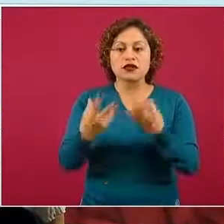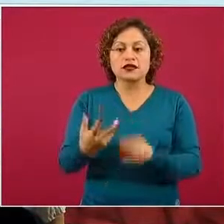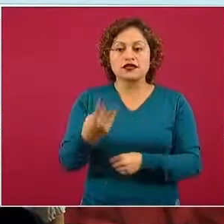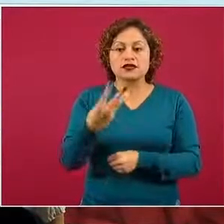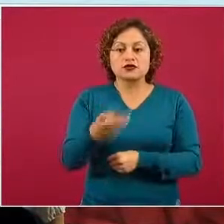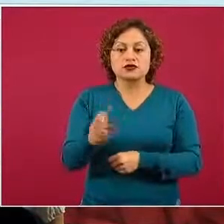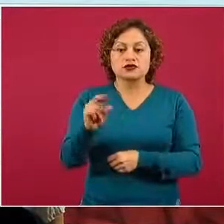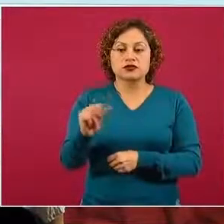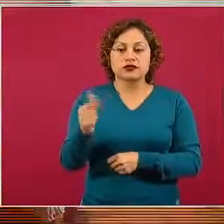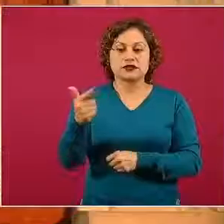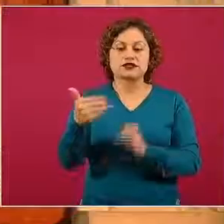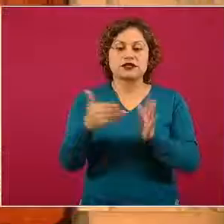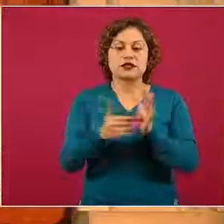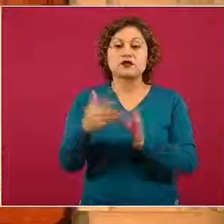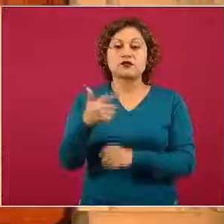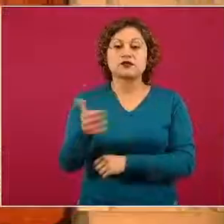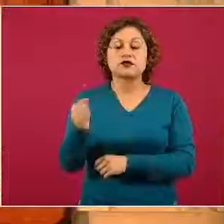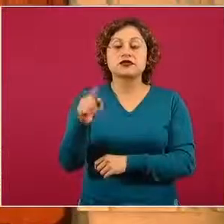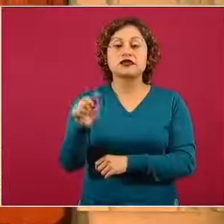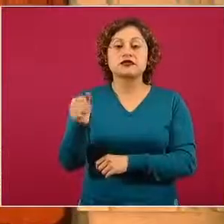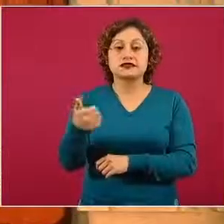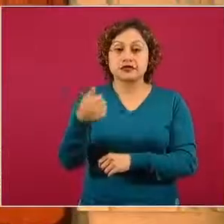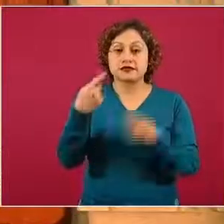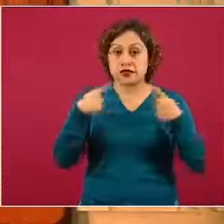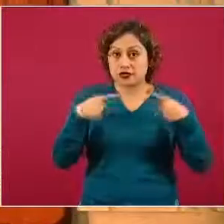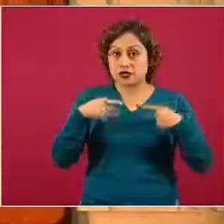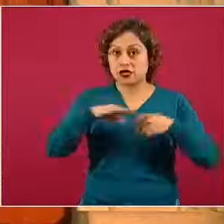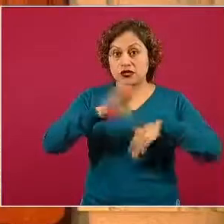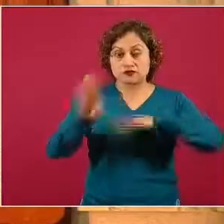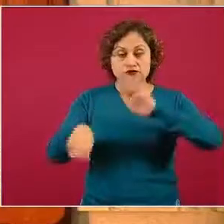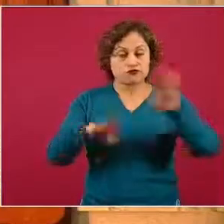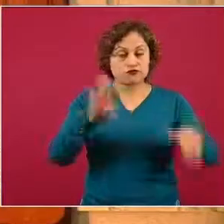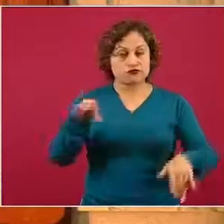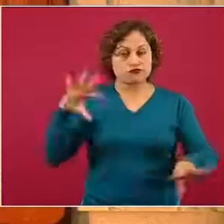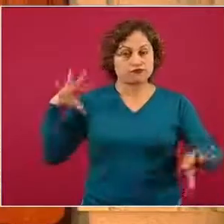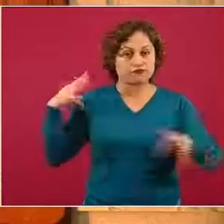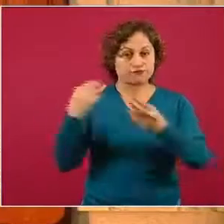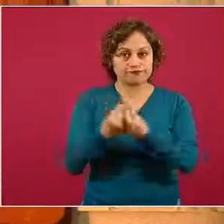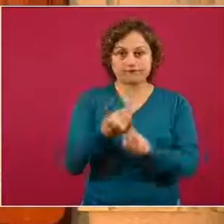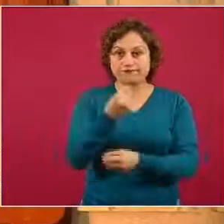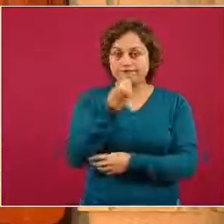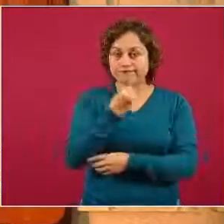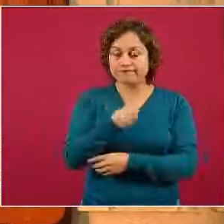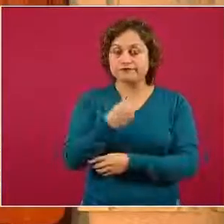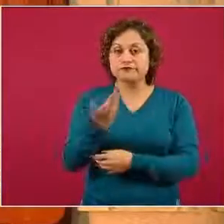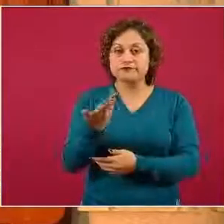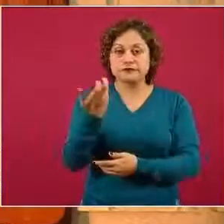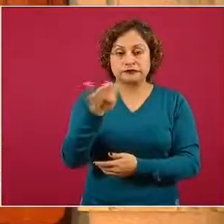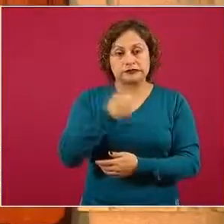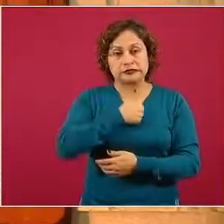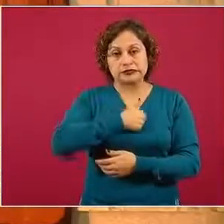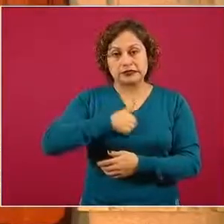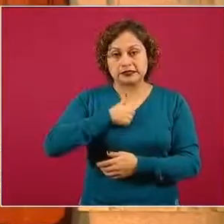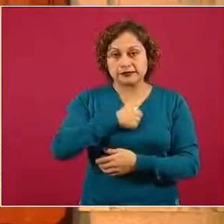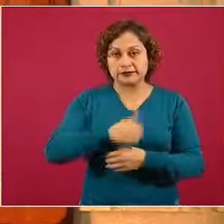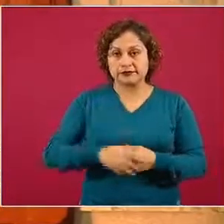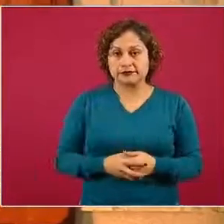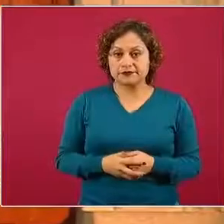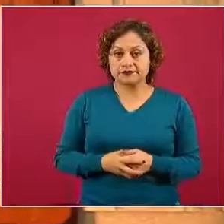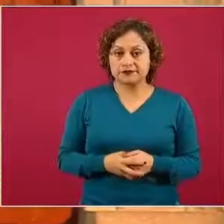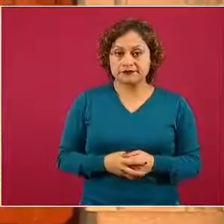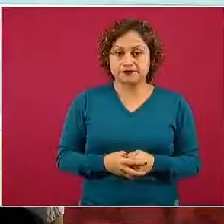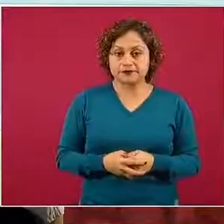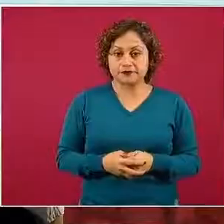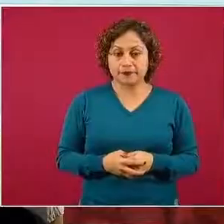117.876 las personas que precisamente y lamentablemente han perdido la vida a consecuencia de estas complicaciones.